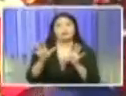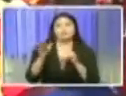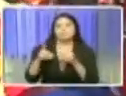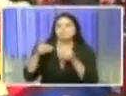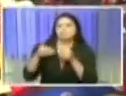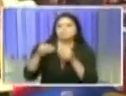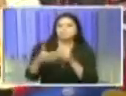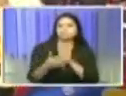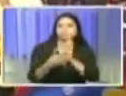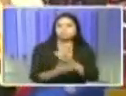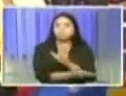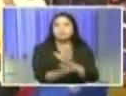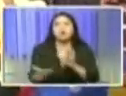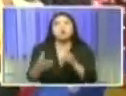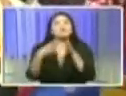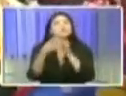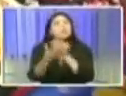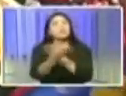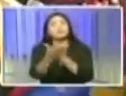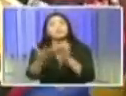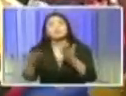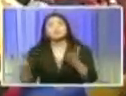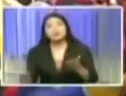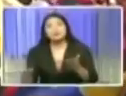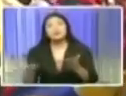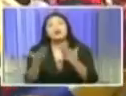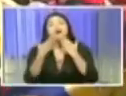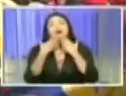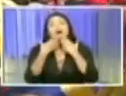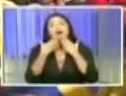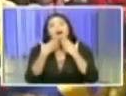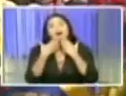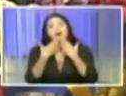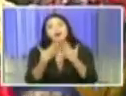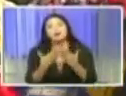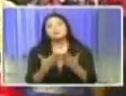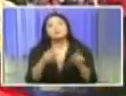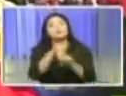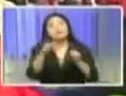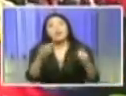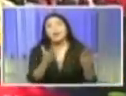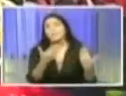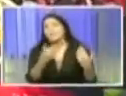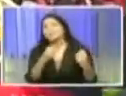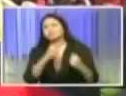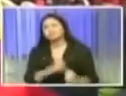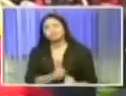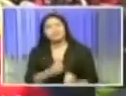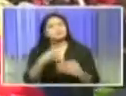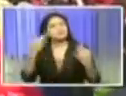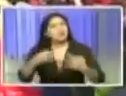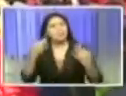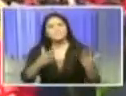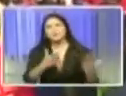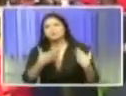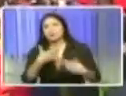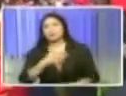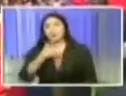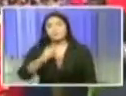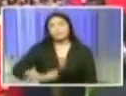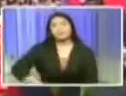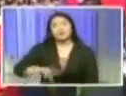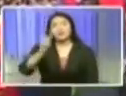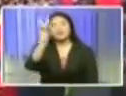venido a expresar a nombre de todos ustedes y agradezco el apoyo apasionado que me dan como presidente